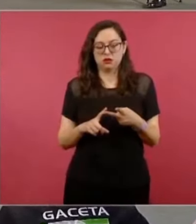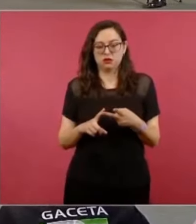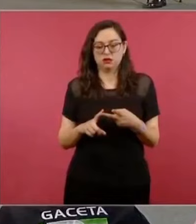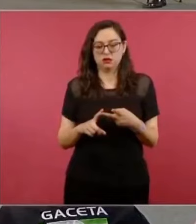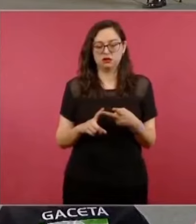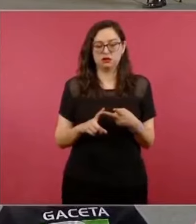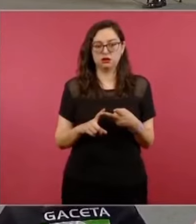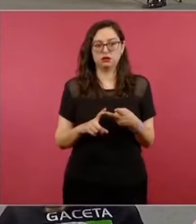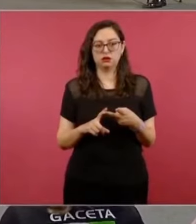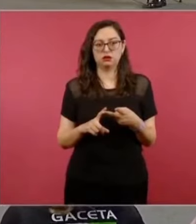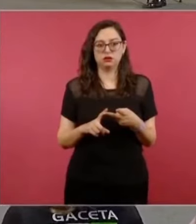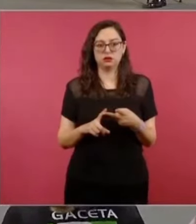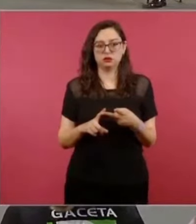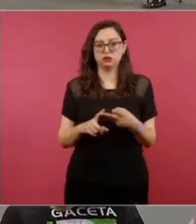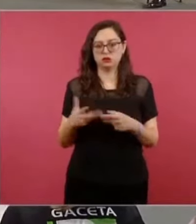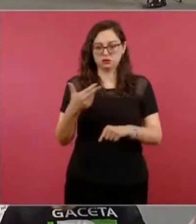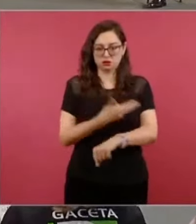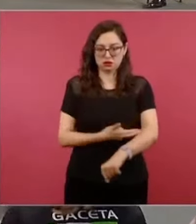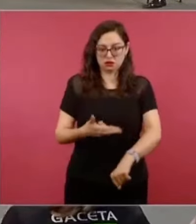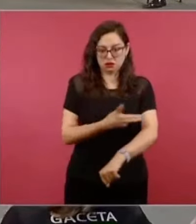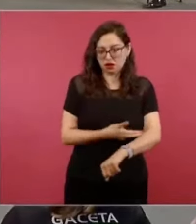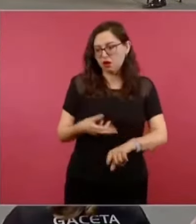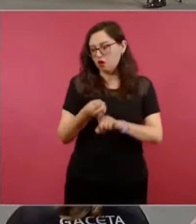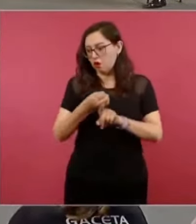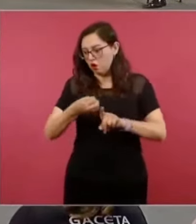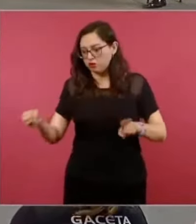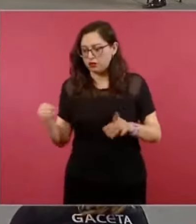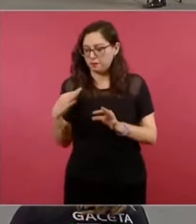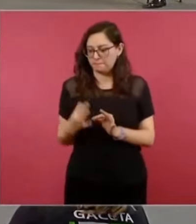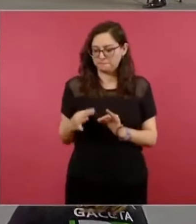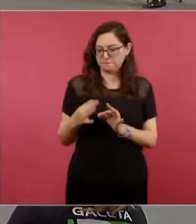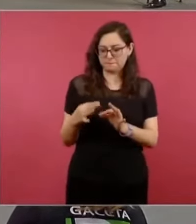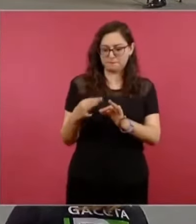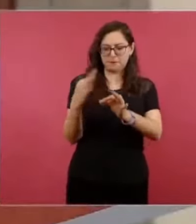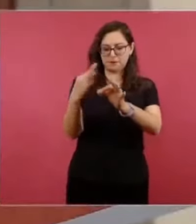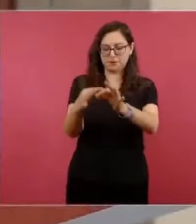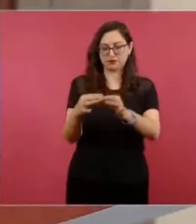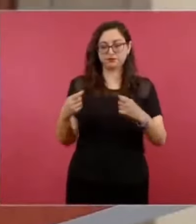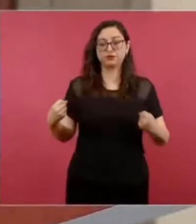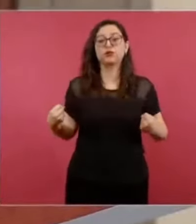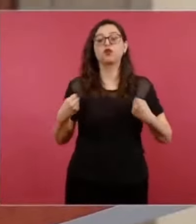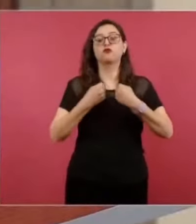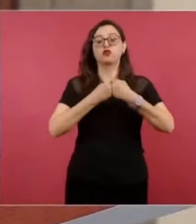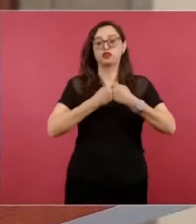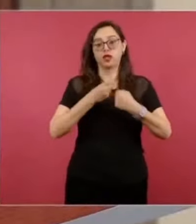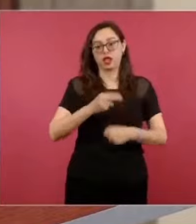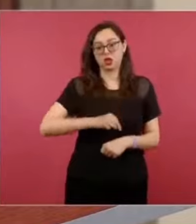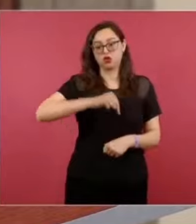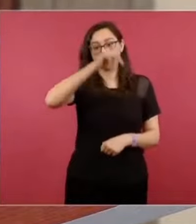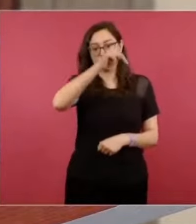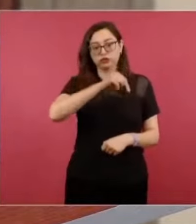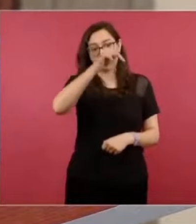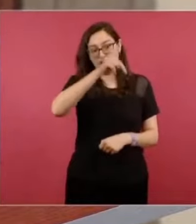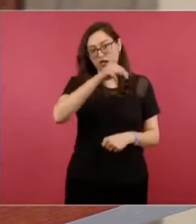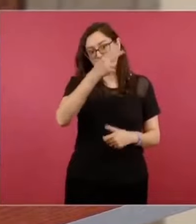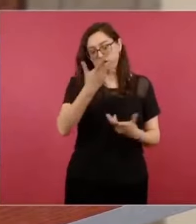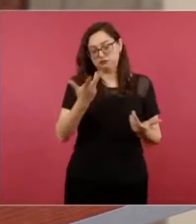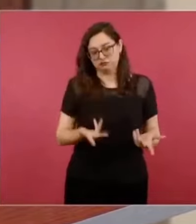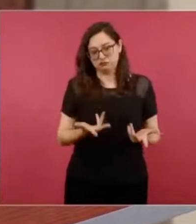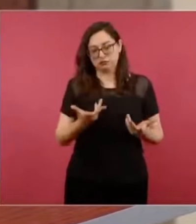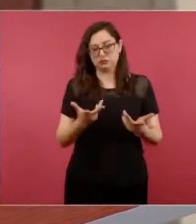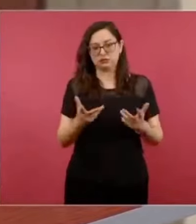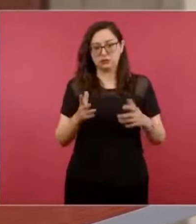la eficiencia operativa en nuestra frontera compartida y, por lo tanto, mejorar